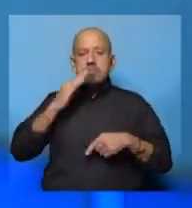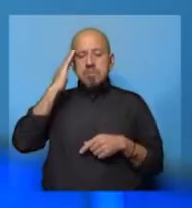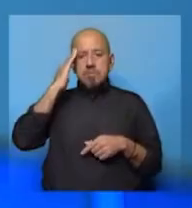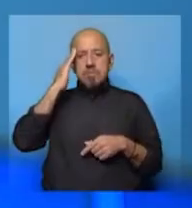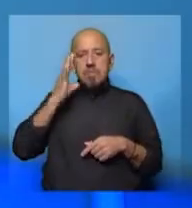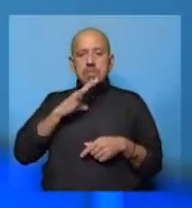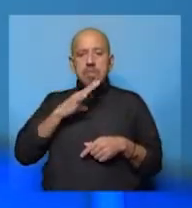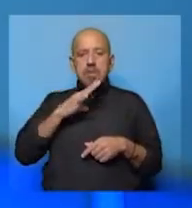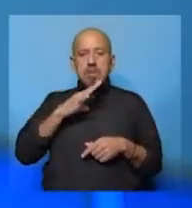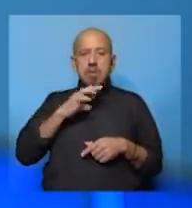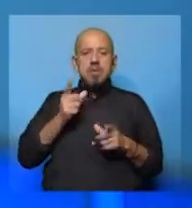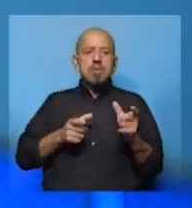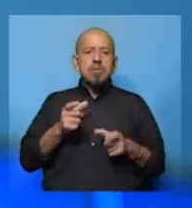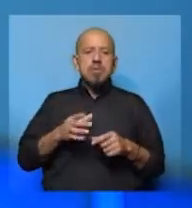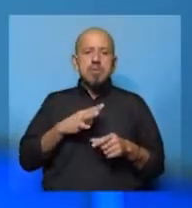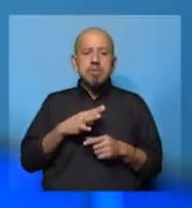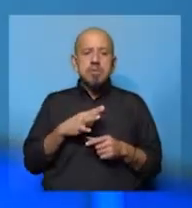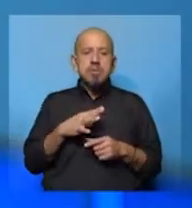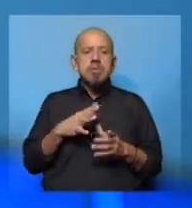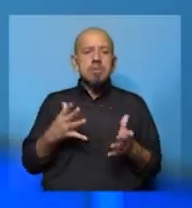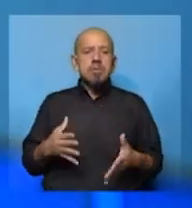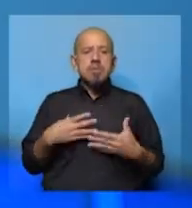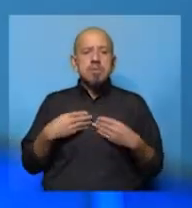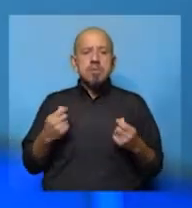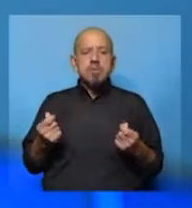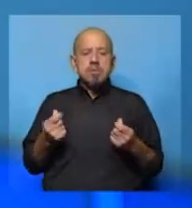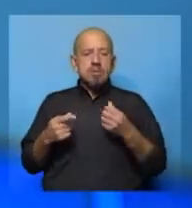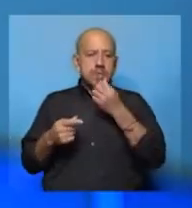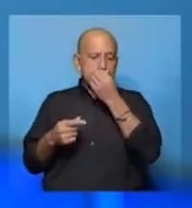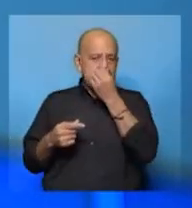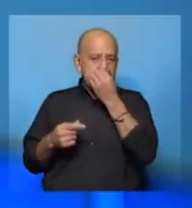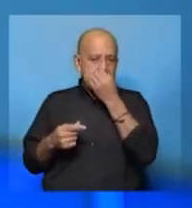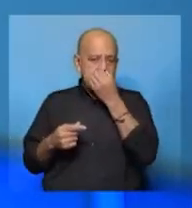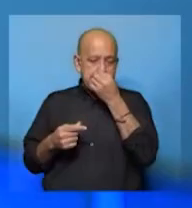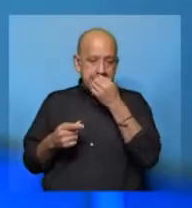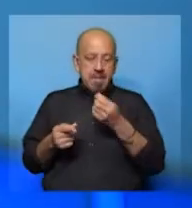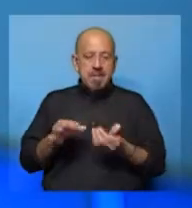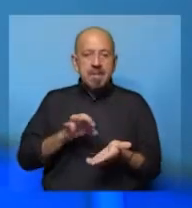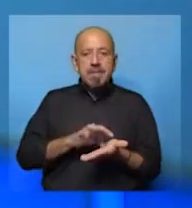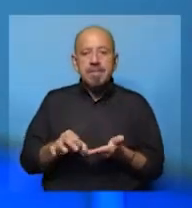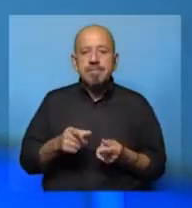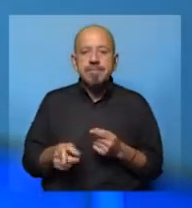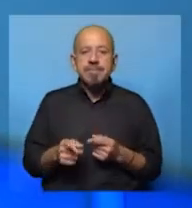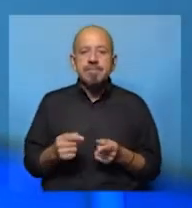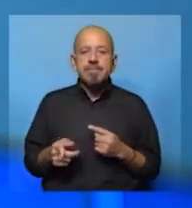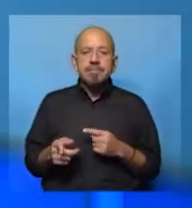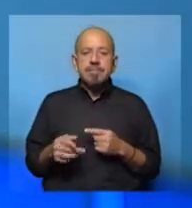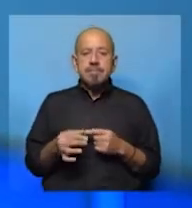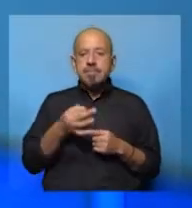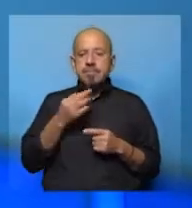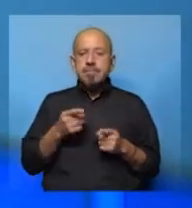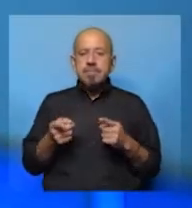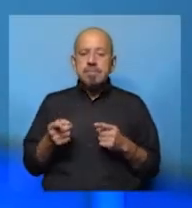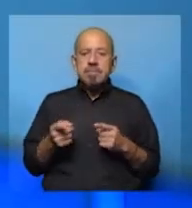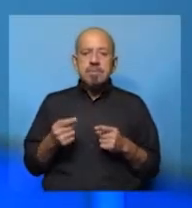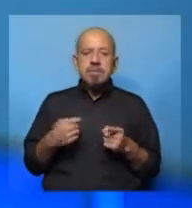gente que están comprometidas que sienten la vocación de servicio yo ahí mencionaba alumbrado público y te decía a ti por